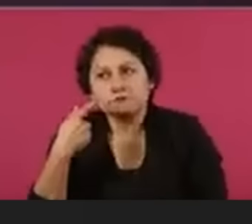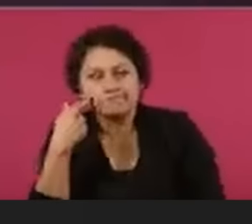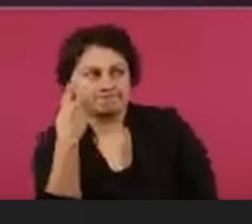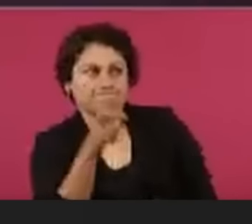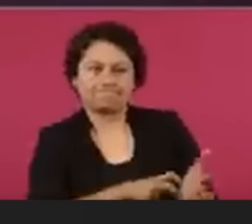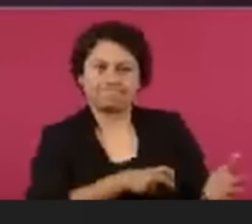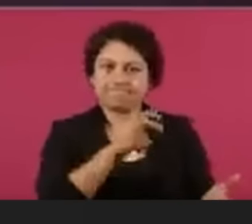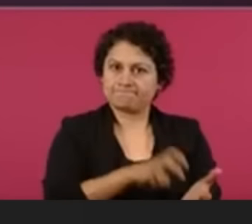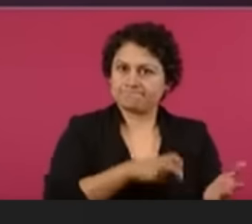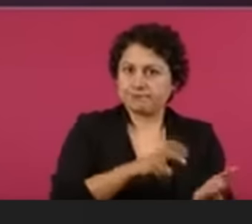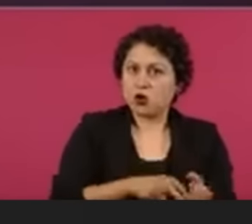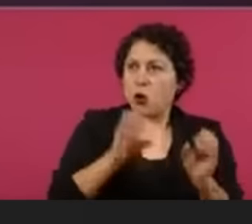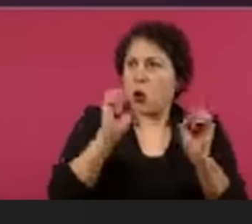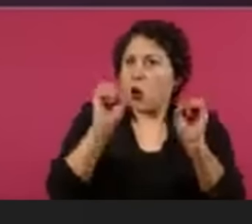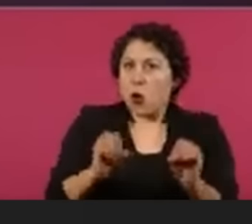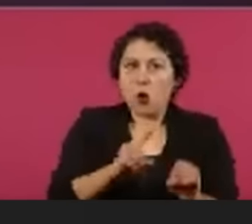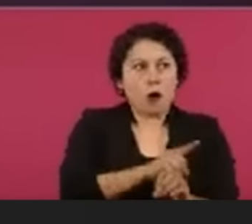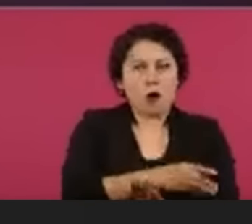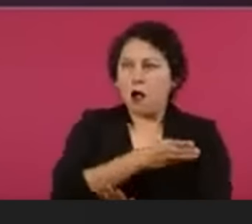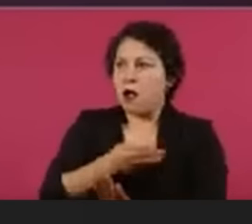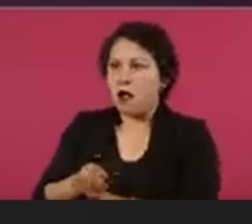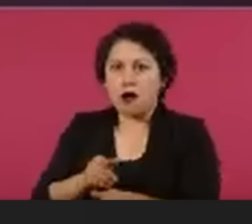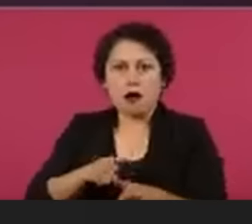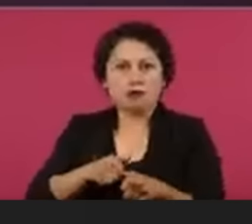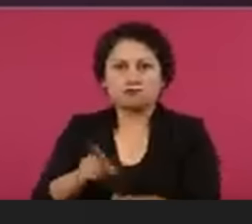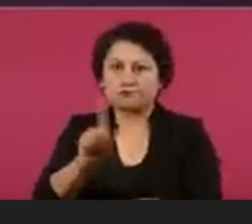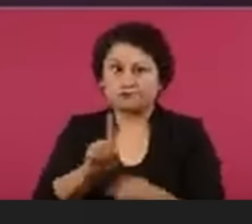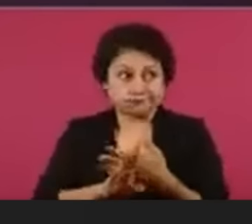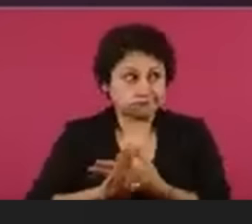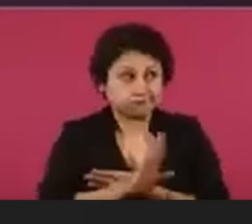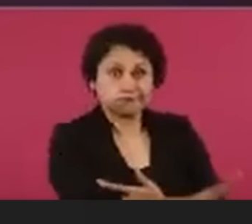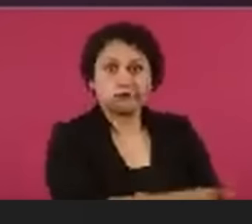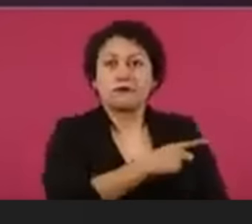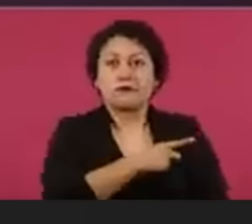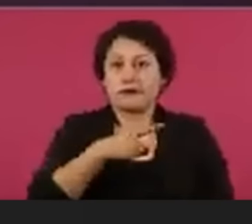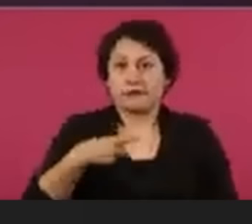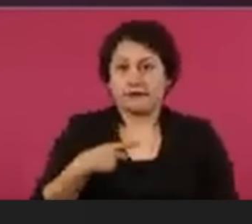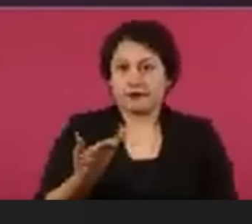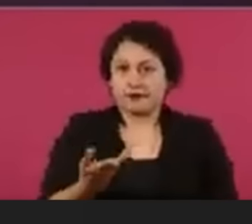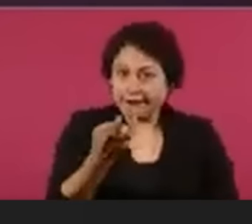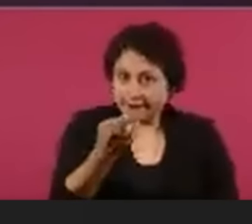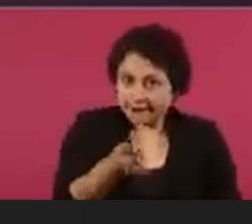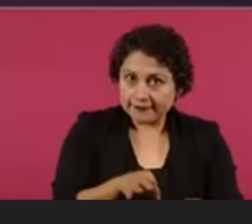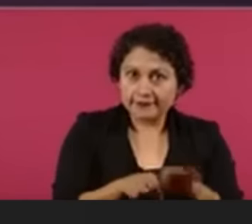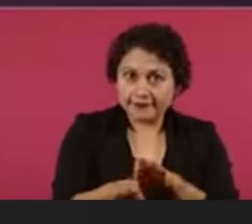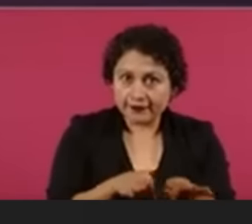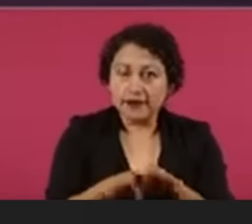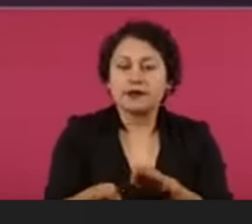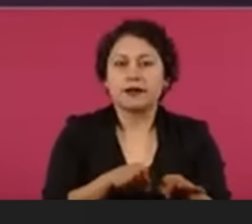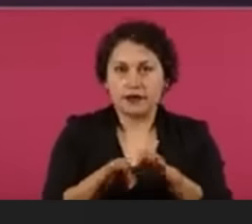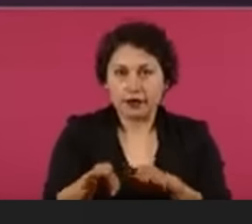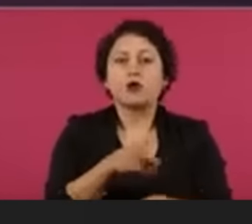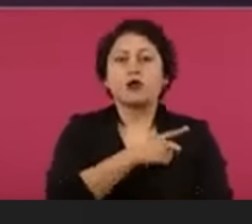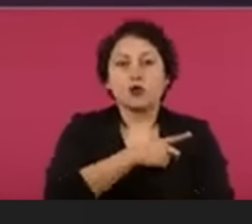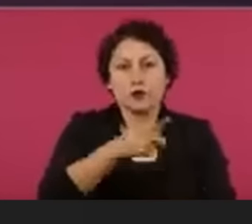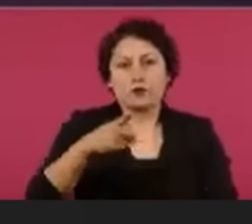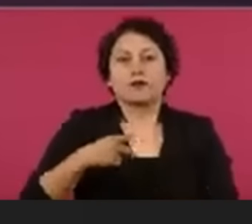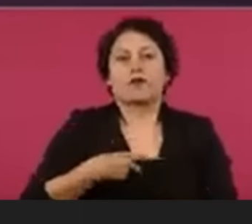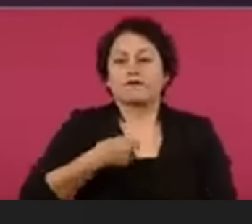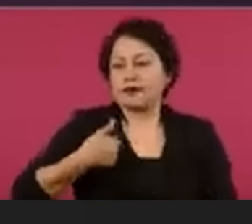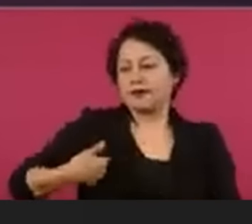y sigan dañando a más personas. Esta labor debe ser ajena e independiente de